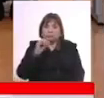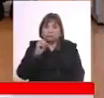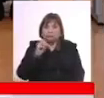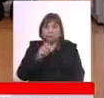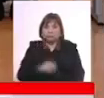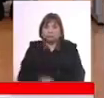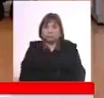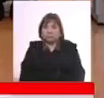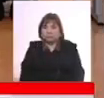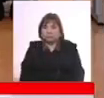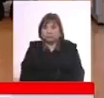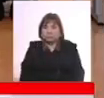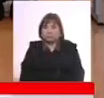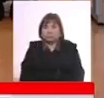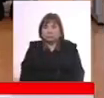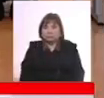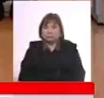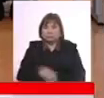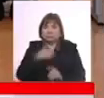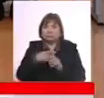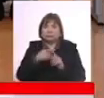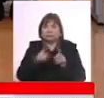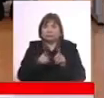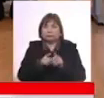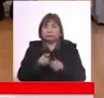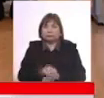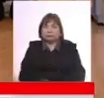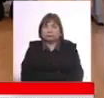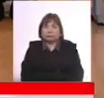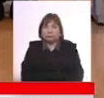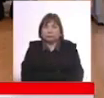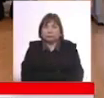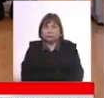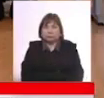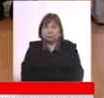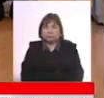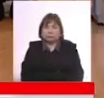Cortés Aguirre Isabel en el chat, a favor, señor presidente. De igual forma, secretario.